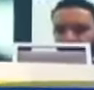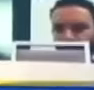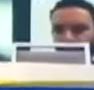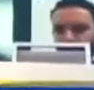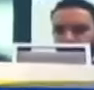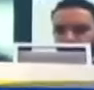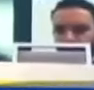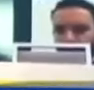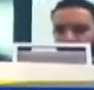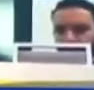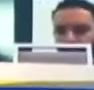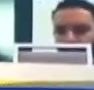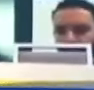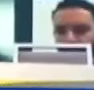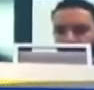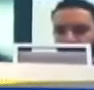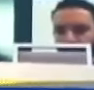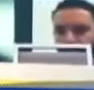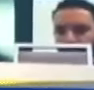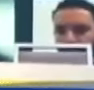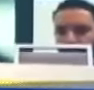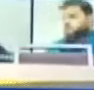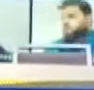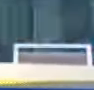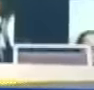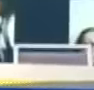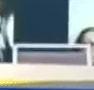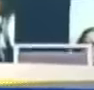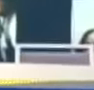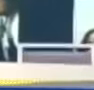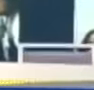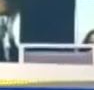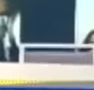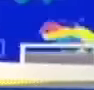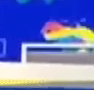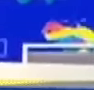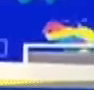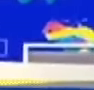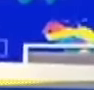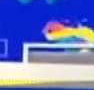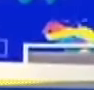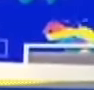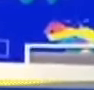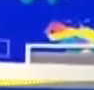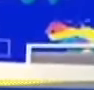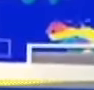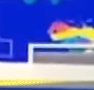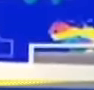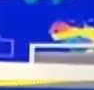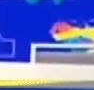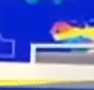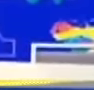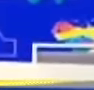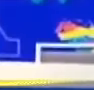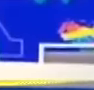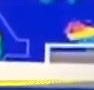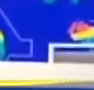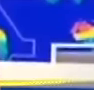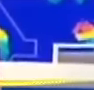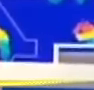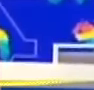3D, ahora tenemos que averiguar dónde votar. ¿Dónde voto? ¿Dónde votas